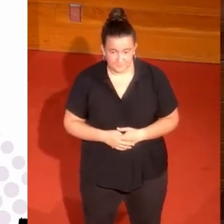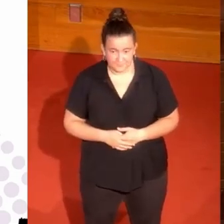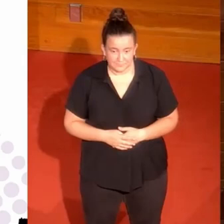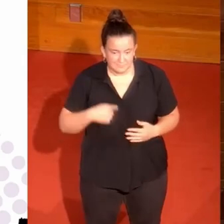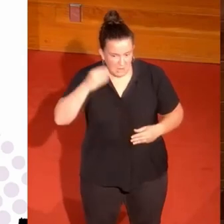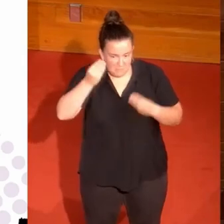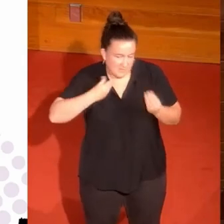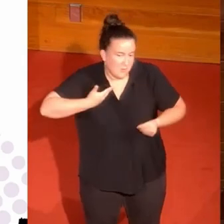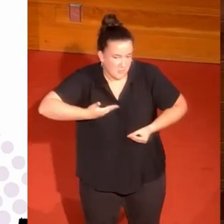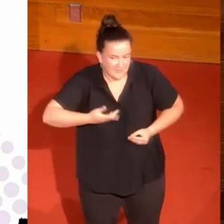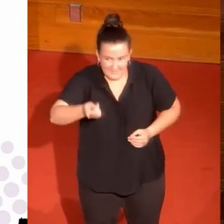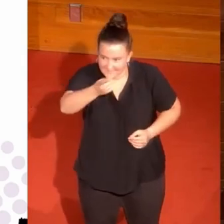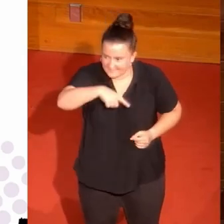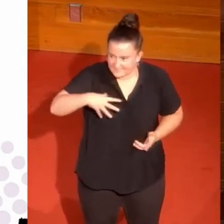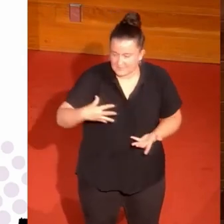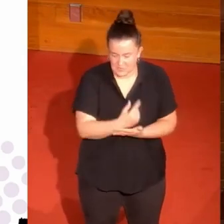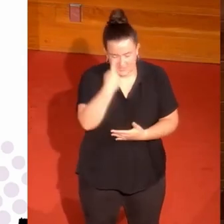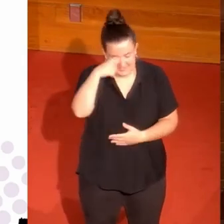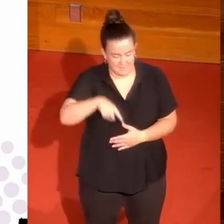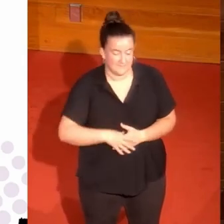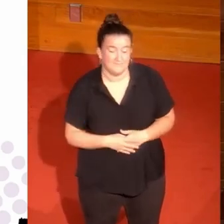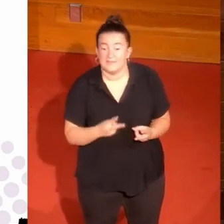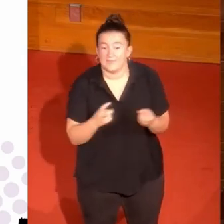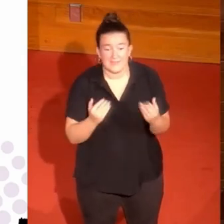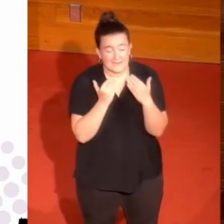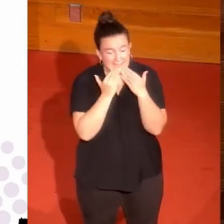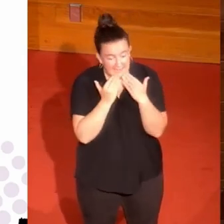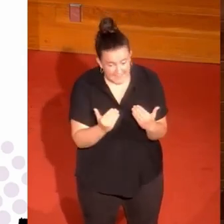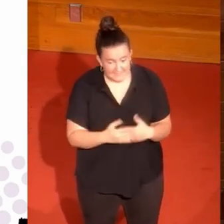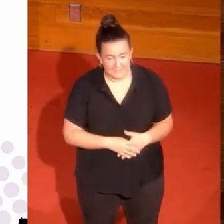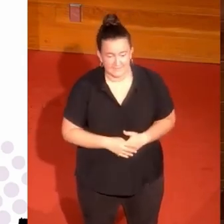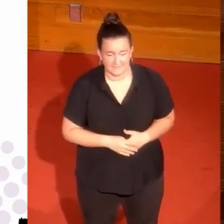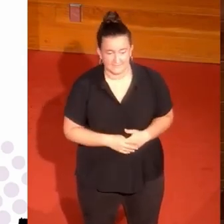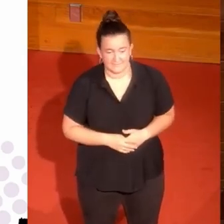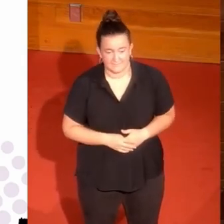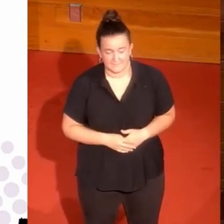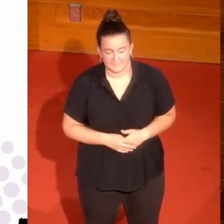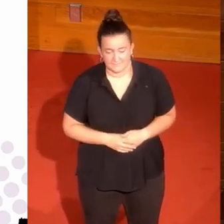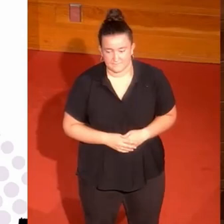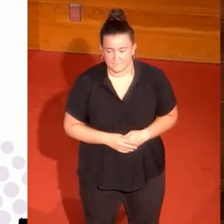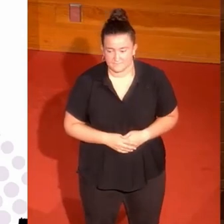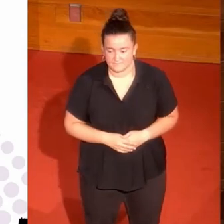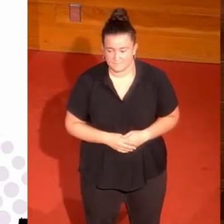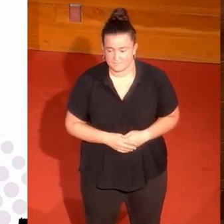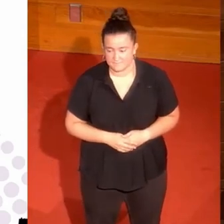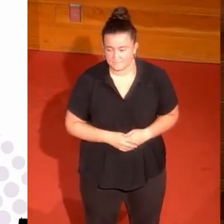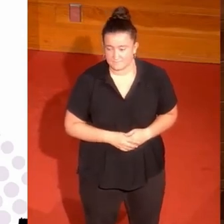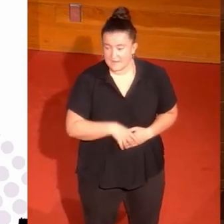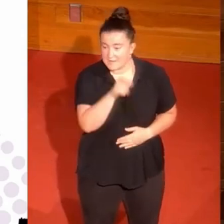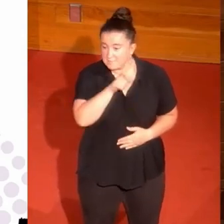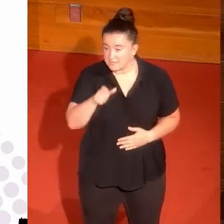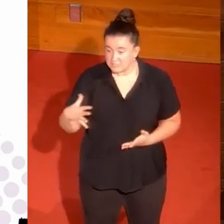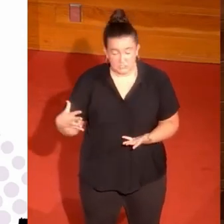parece necesario que ustedes la tengan Así que gracias de parte de de todas las personas que